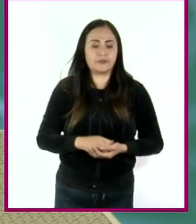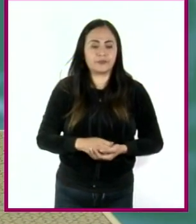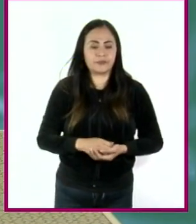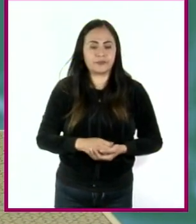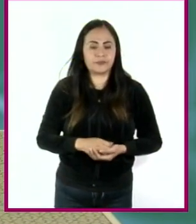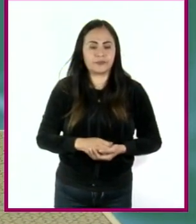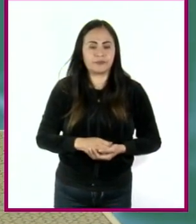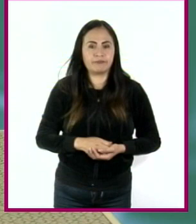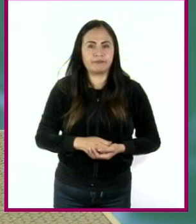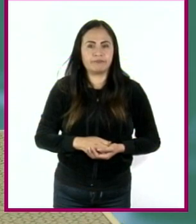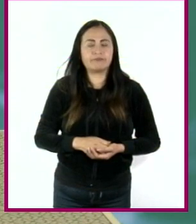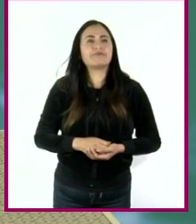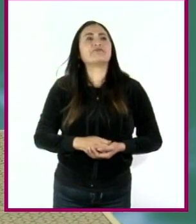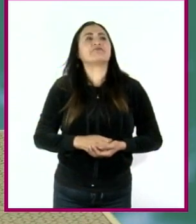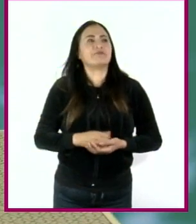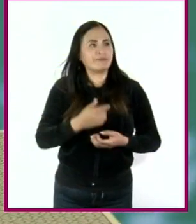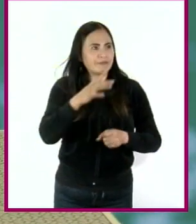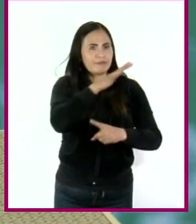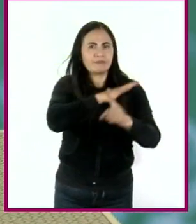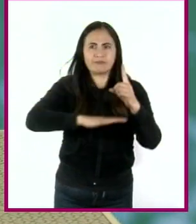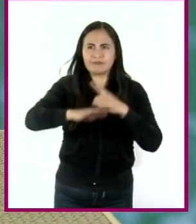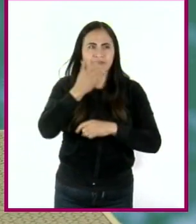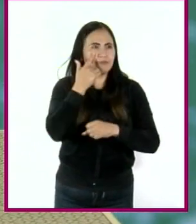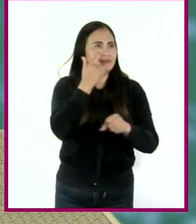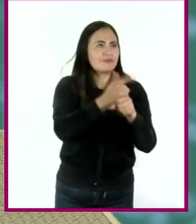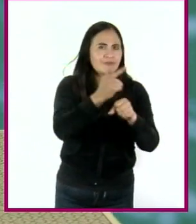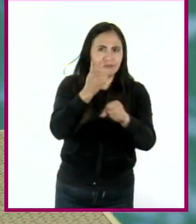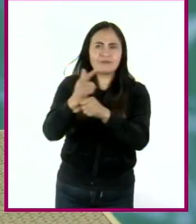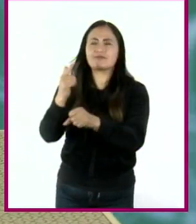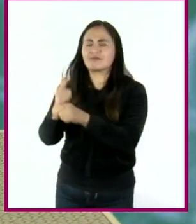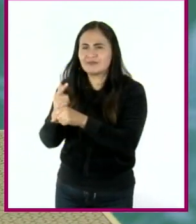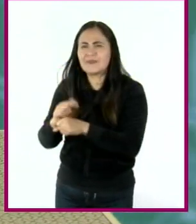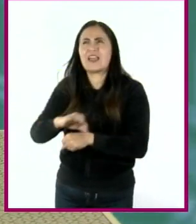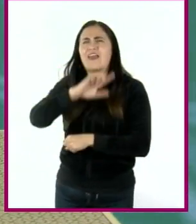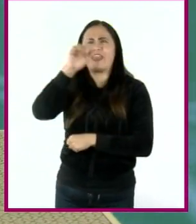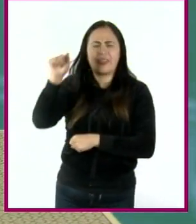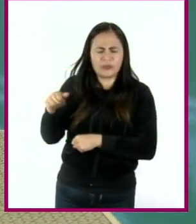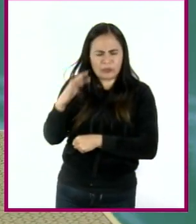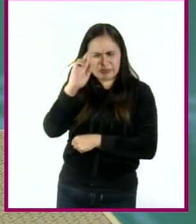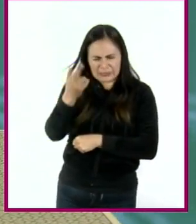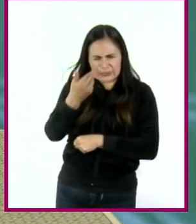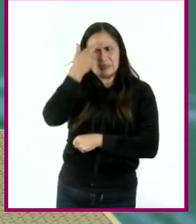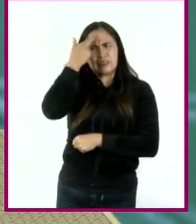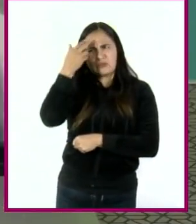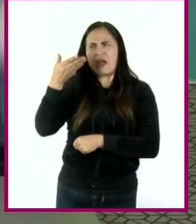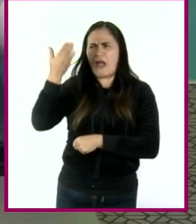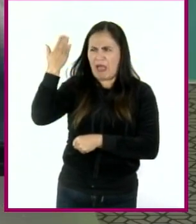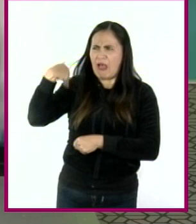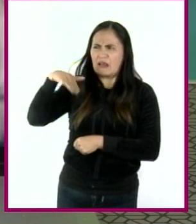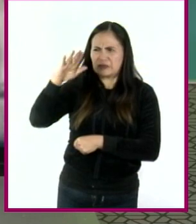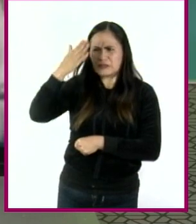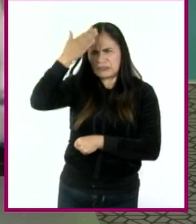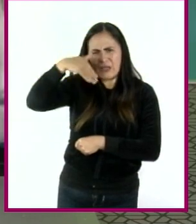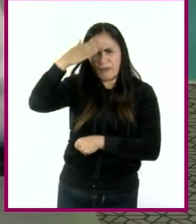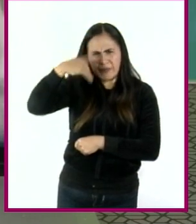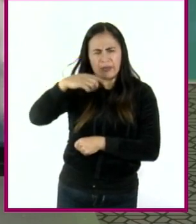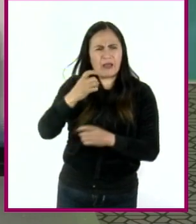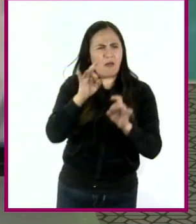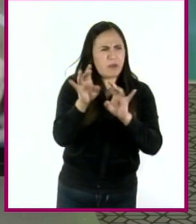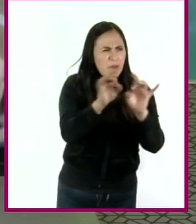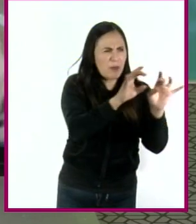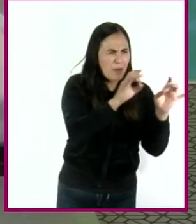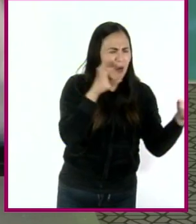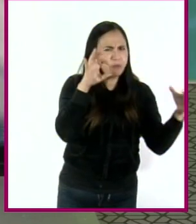permitiendo darnos cuenta de lo que está pasando, recordar lo que sabemos sobre lo que nos está pasando y con ese conjunto